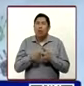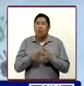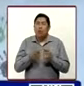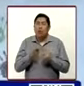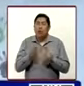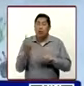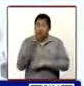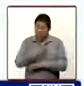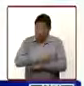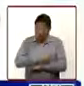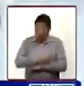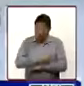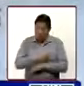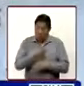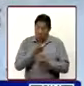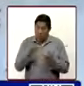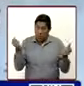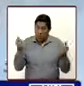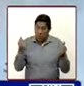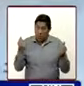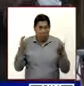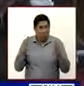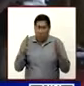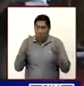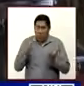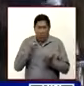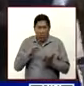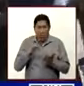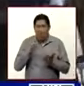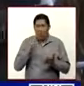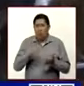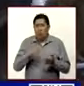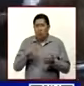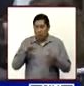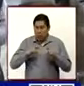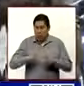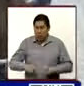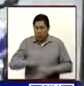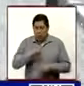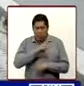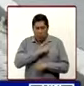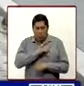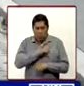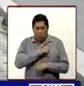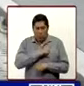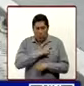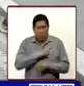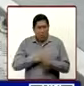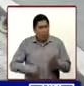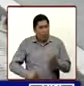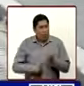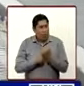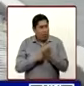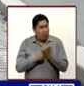desapareció no tengo ningún contacto. Están continuando las investigaciones, la Policía Nacional me está